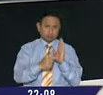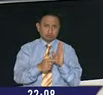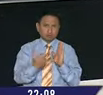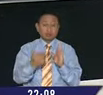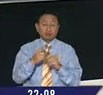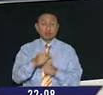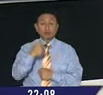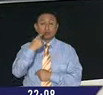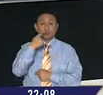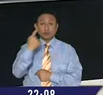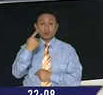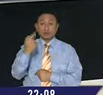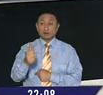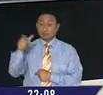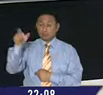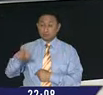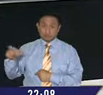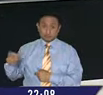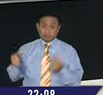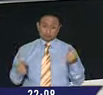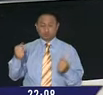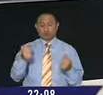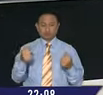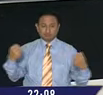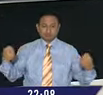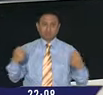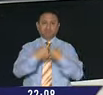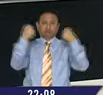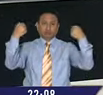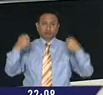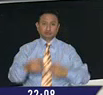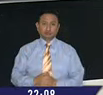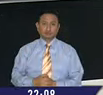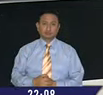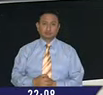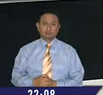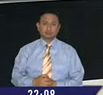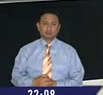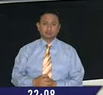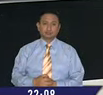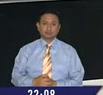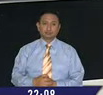acompañantes son víctimas de lo que se conoce choque intencional.